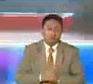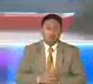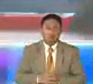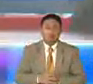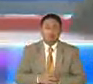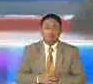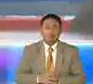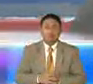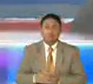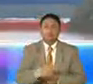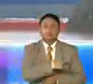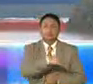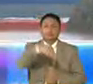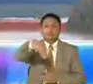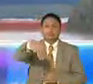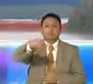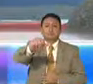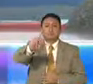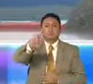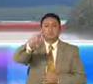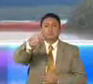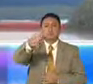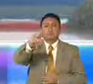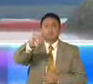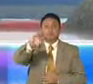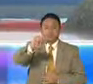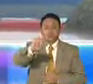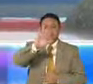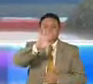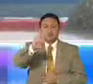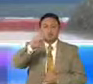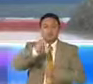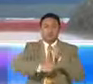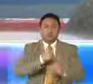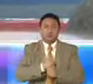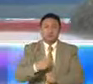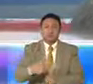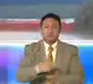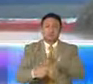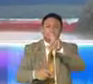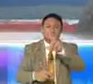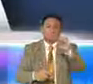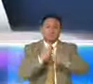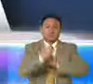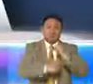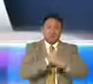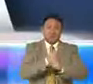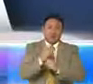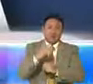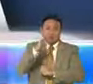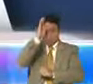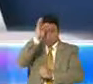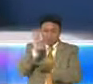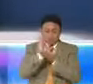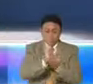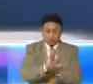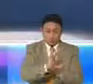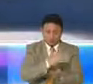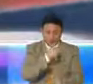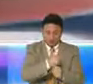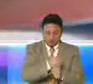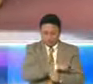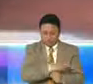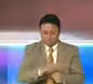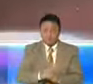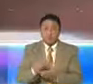ley. Ella es Margarita, tiene 52 años, trabajó por 30 en el Hospital Enrique Garcés de Quito y se acogió al beneficio de